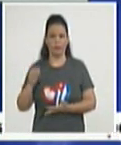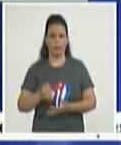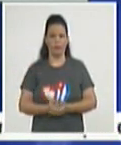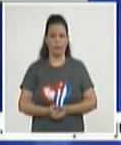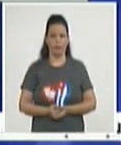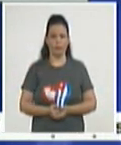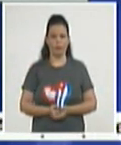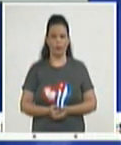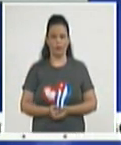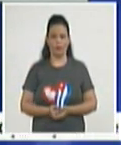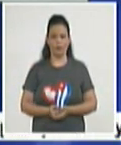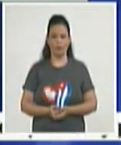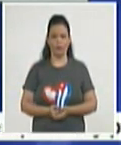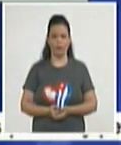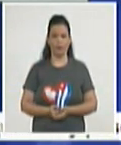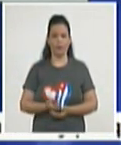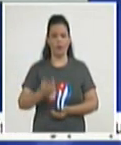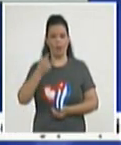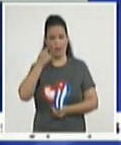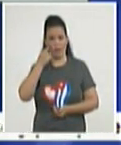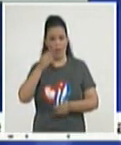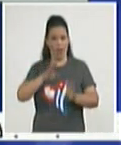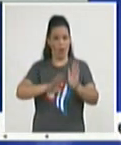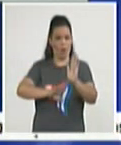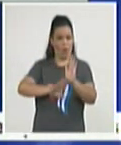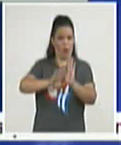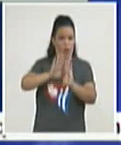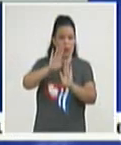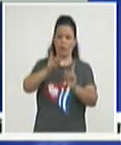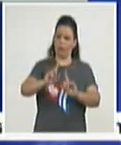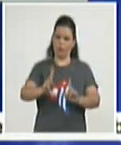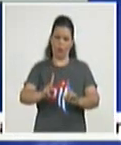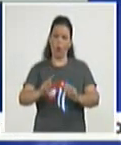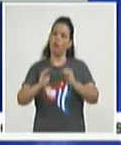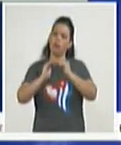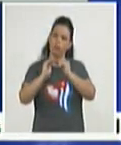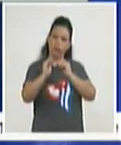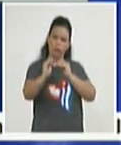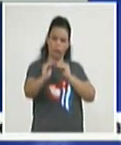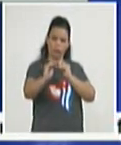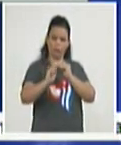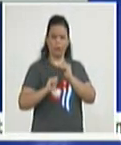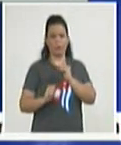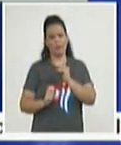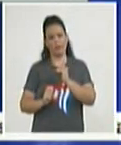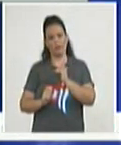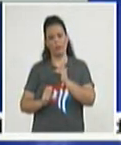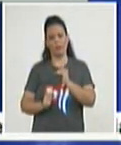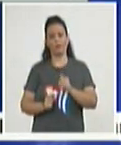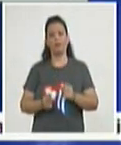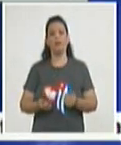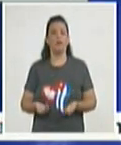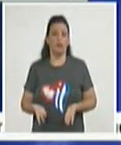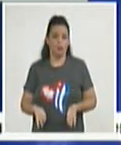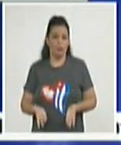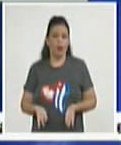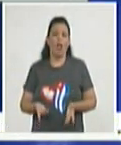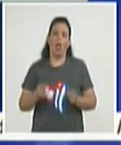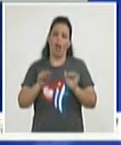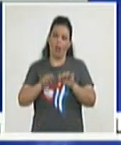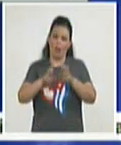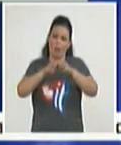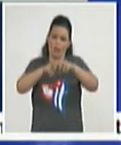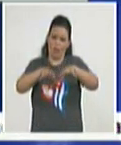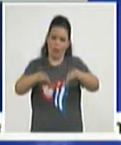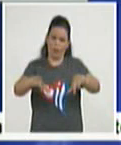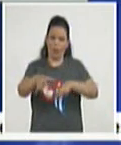una curva que ya no es ascendente, es en meseta, lo que es una meseta alta, y aunque ha tenido transmisión en todos